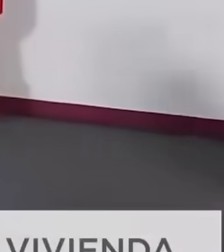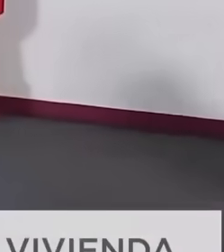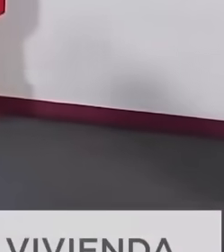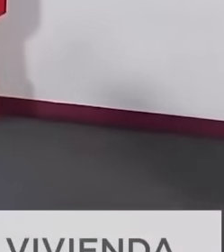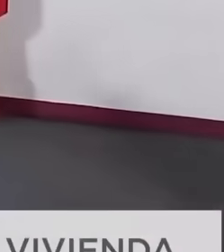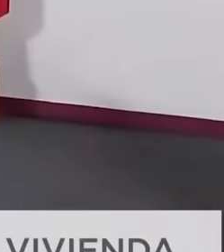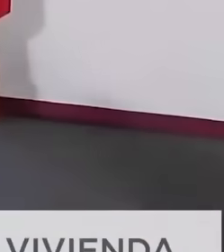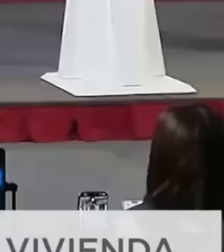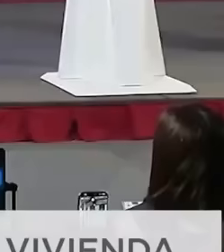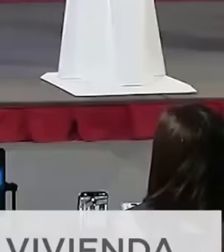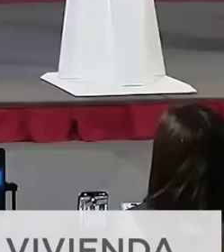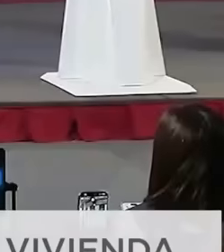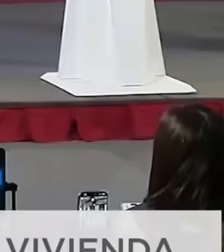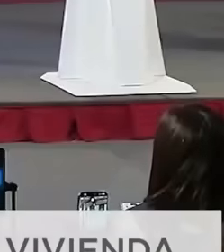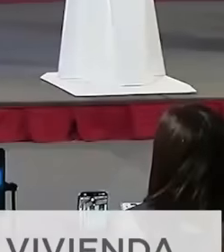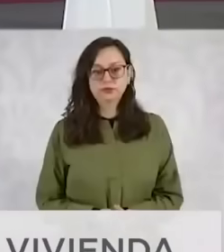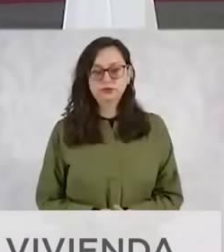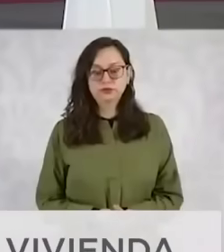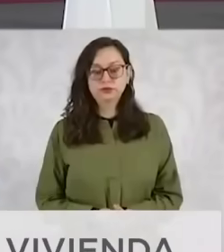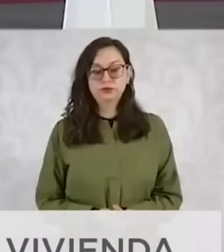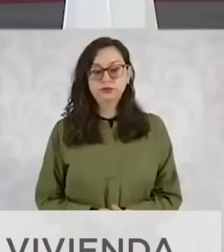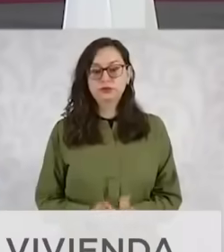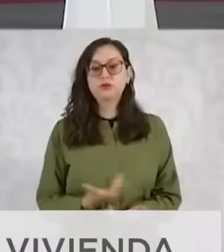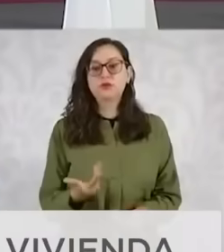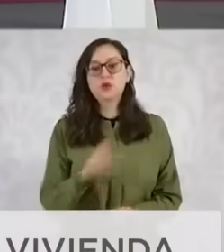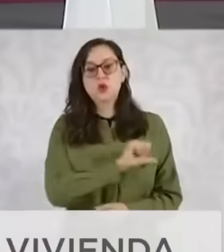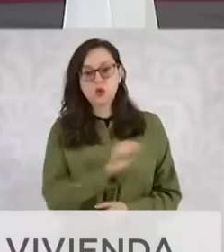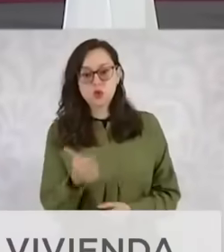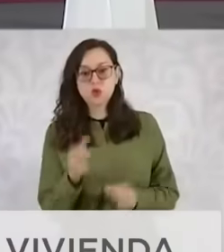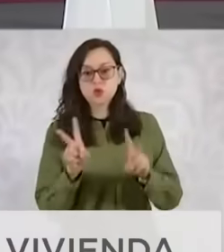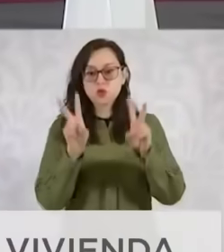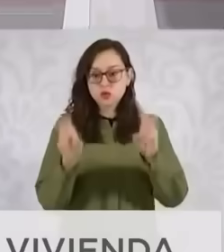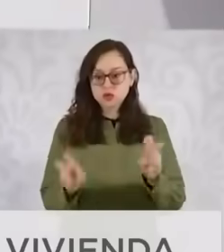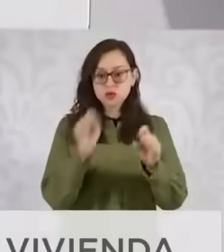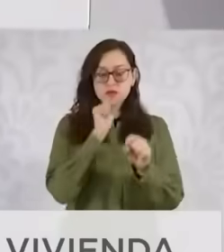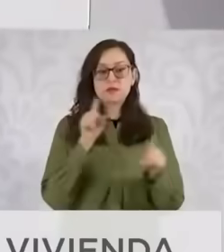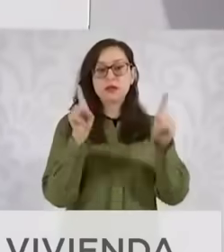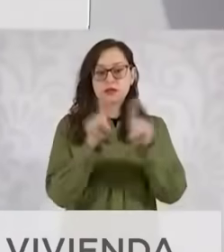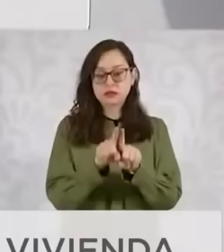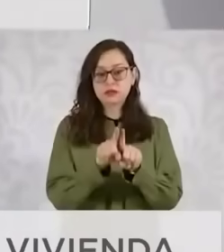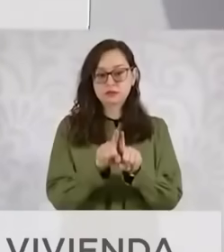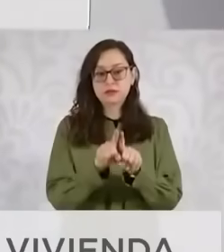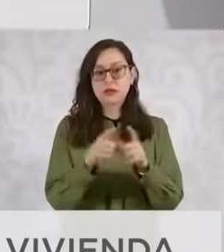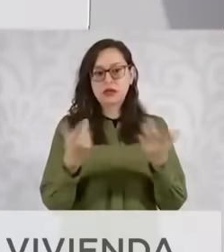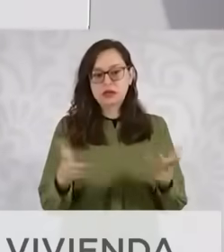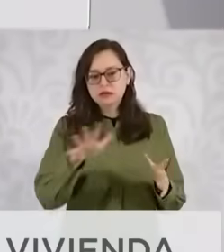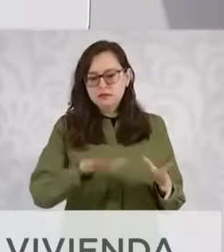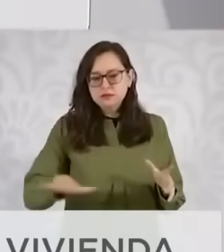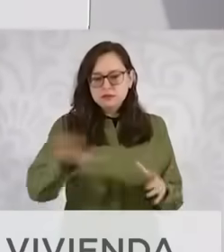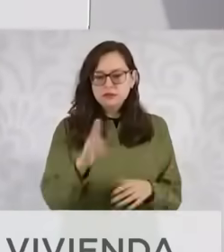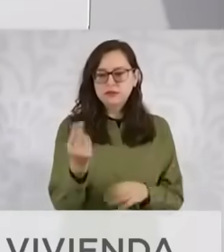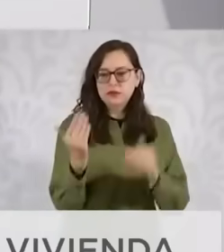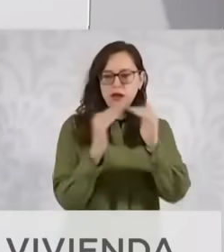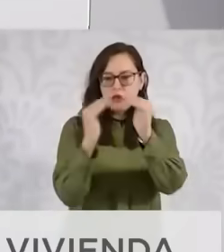aumento demográfico eh las viviendas que están en zona de riesgo con altos índices de inseguridad para estas